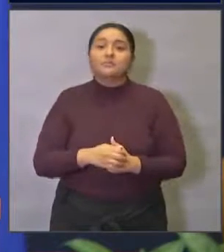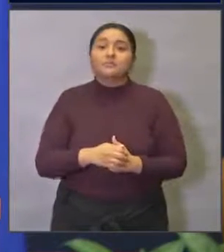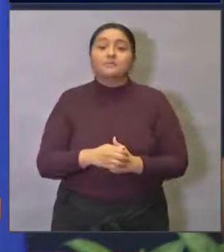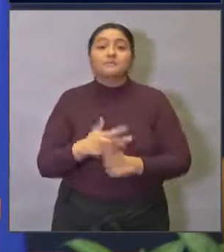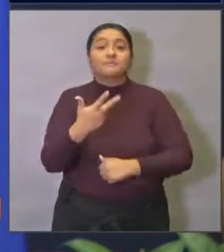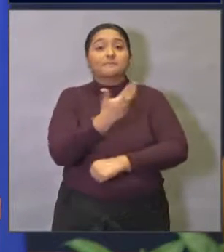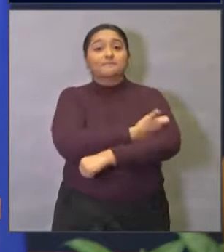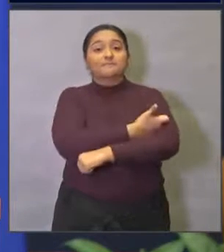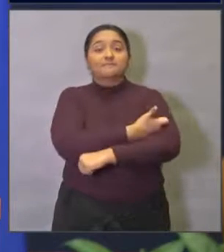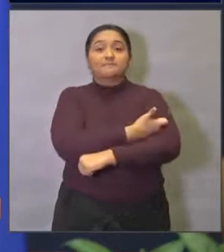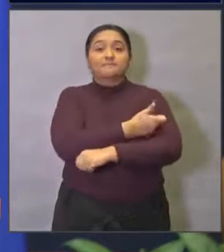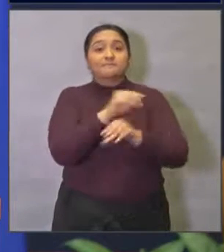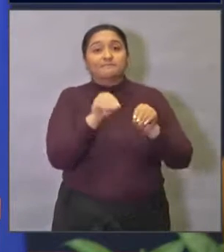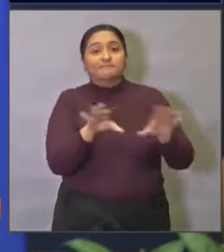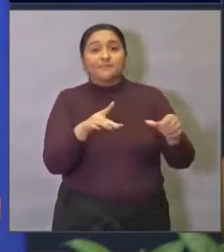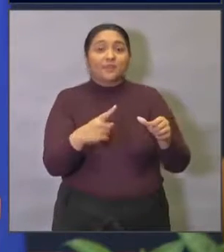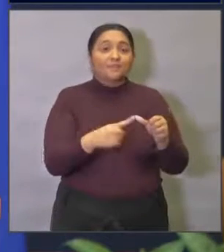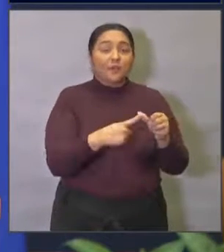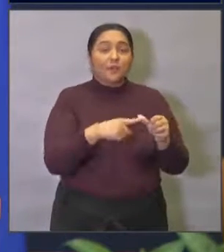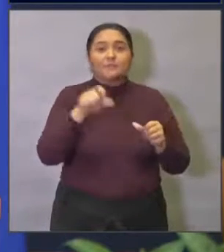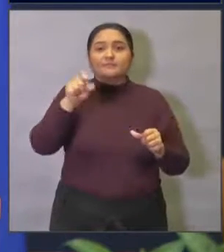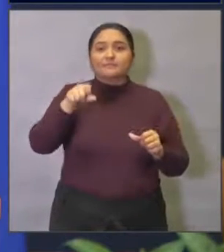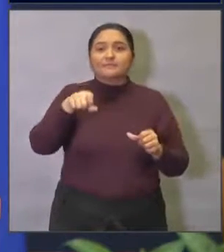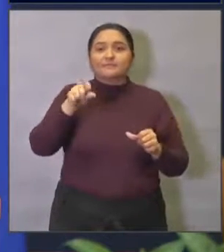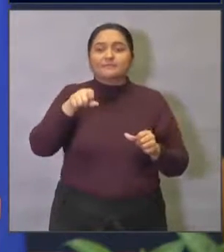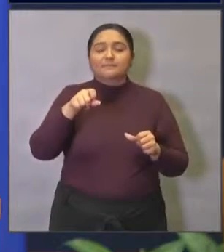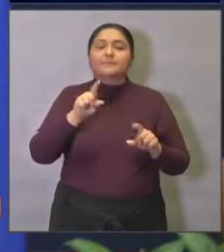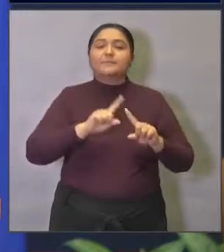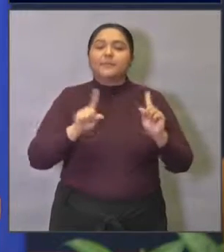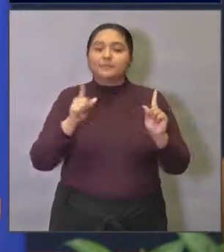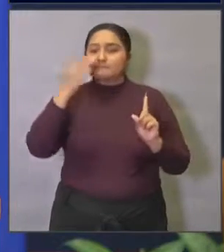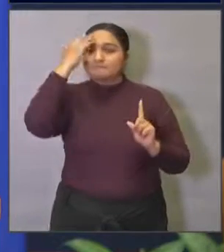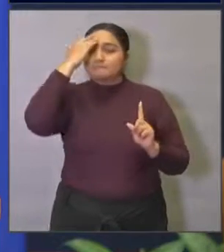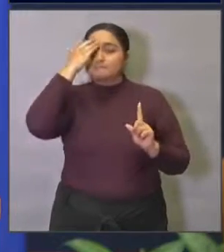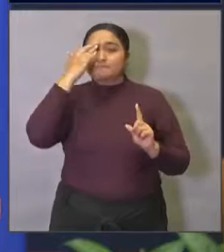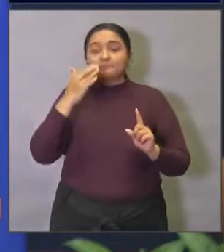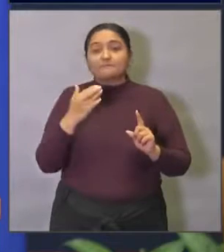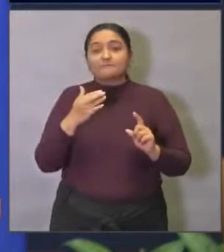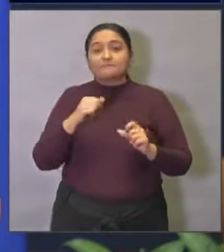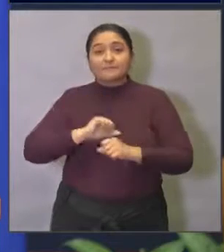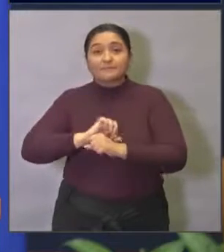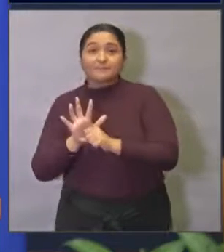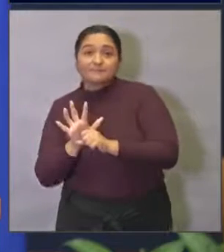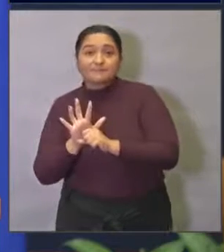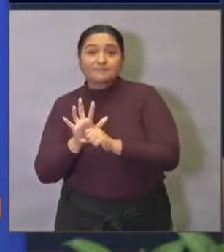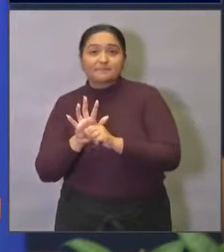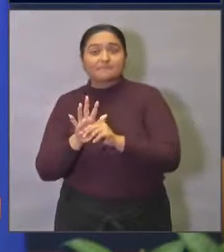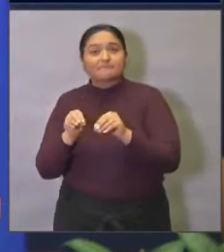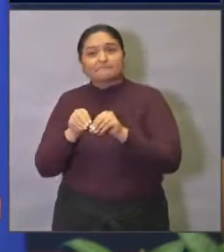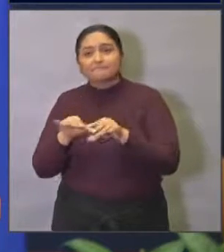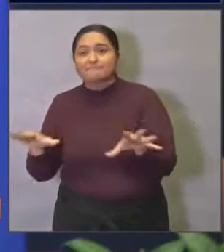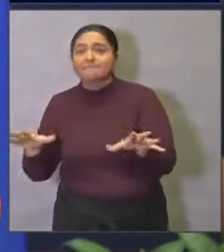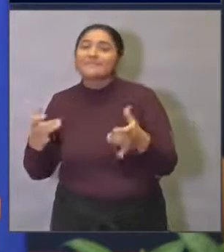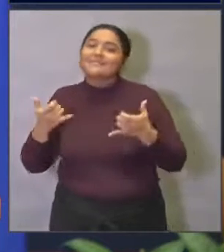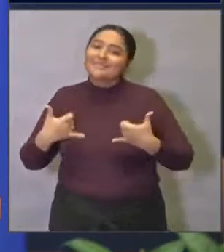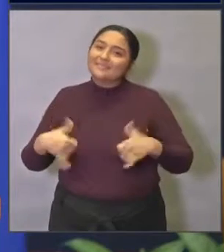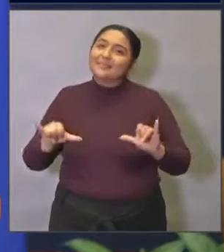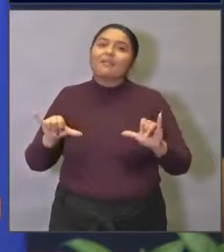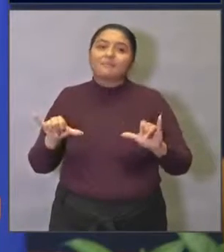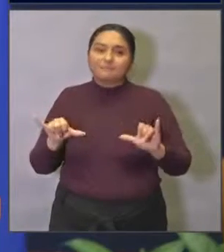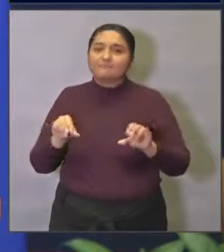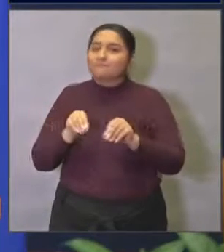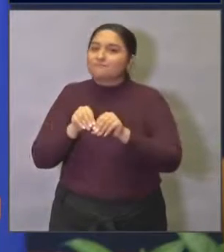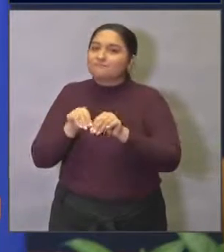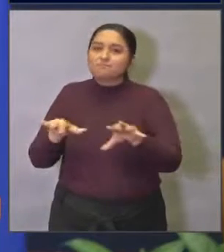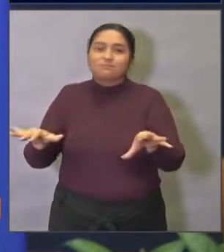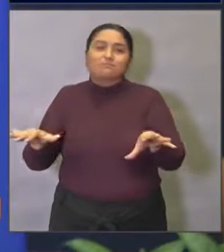de COVID-19, debemos tener en cuenta que este virus todavía está muy presente en nuestro condado